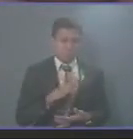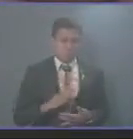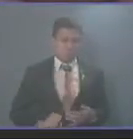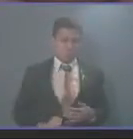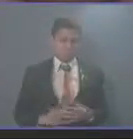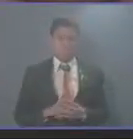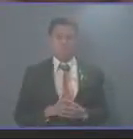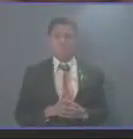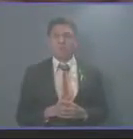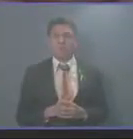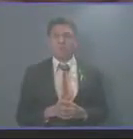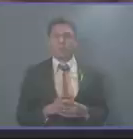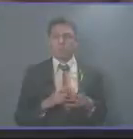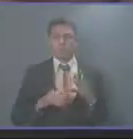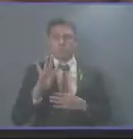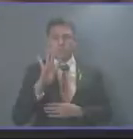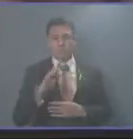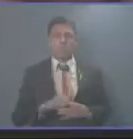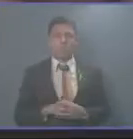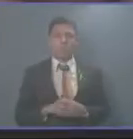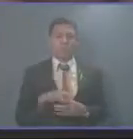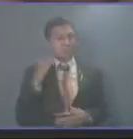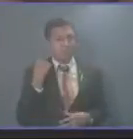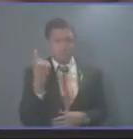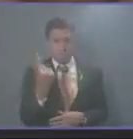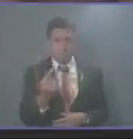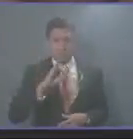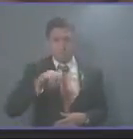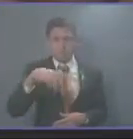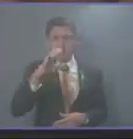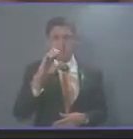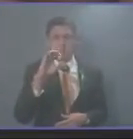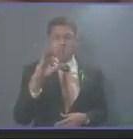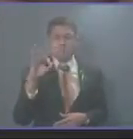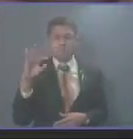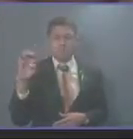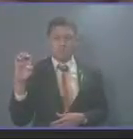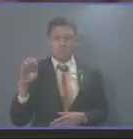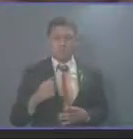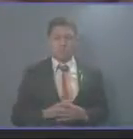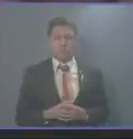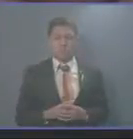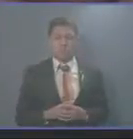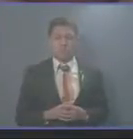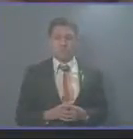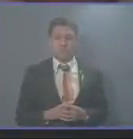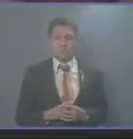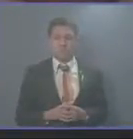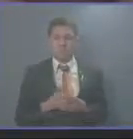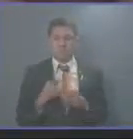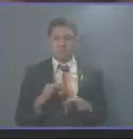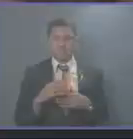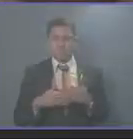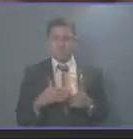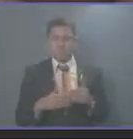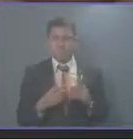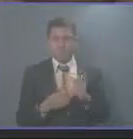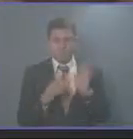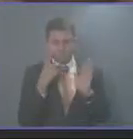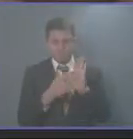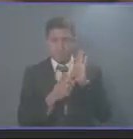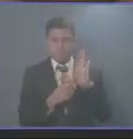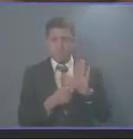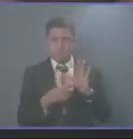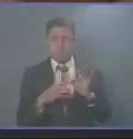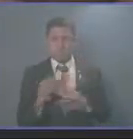salvadoreño. Romano 4, que el señor Jeffrey L. Cargwell gestionó gran parte de la